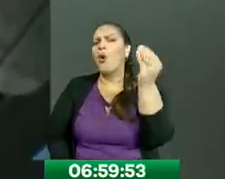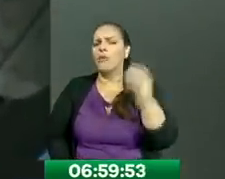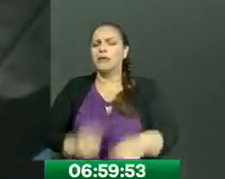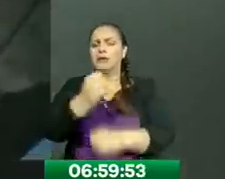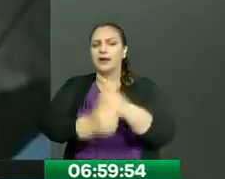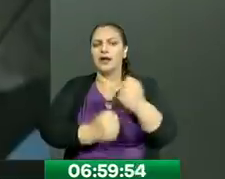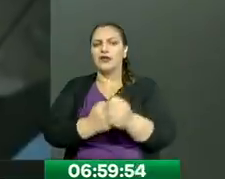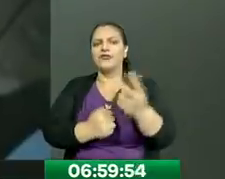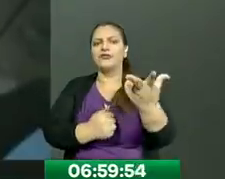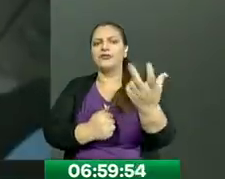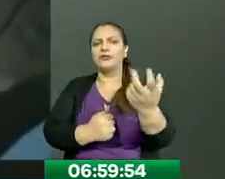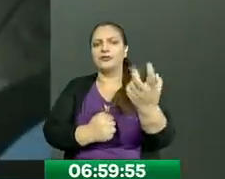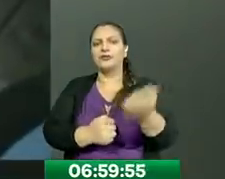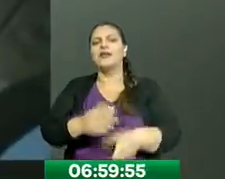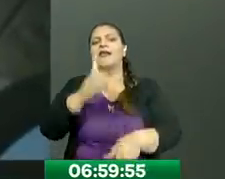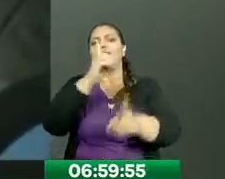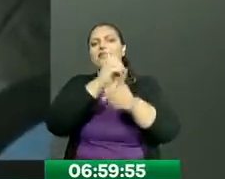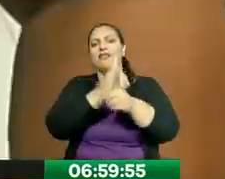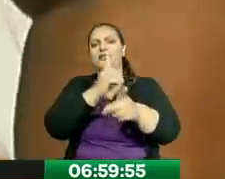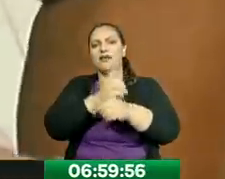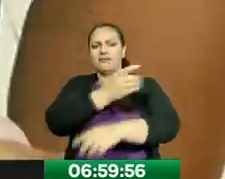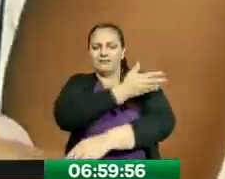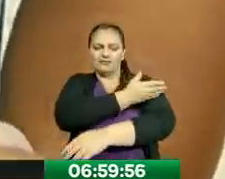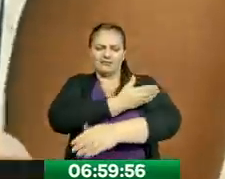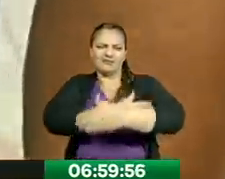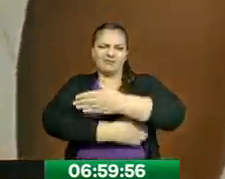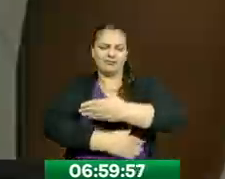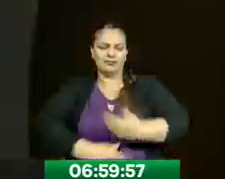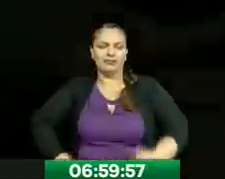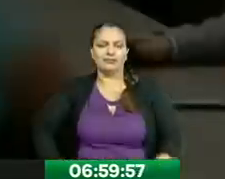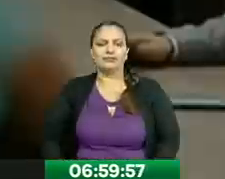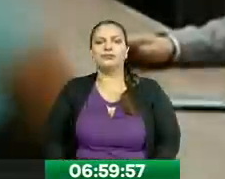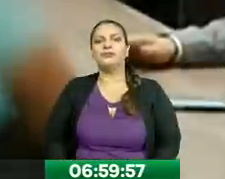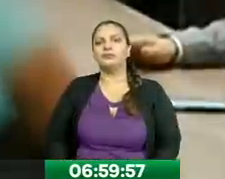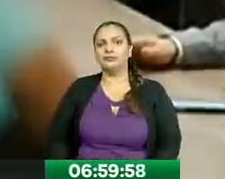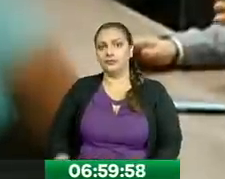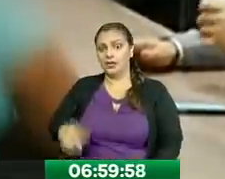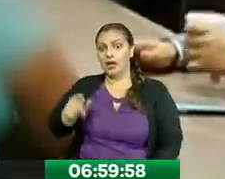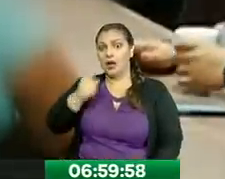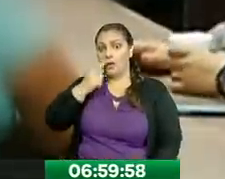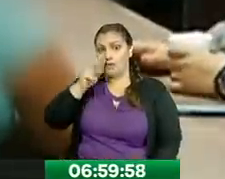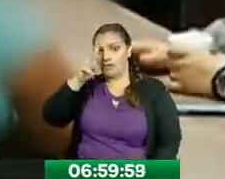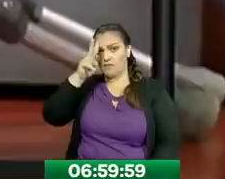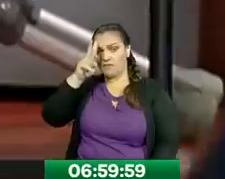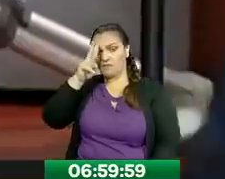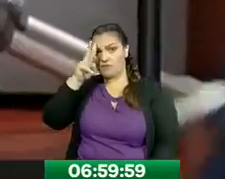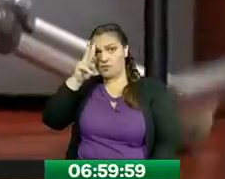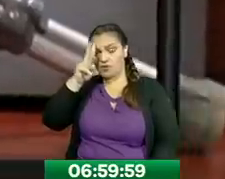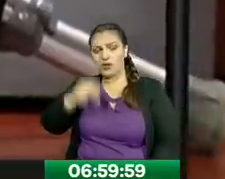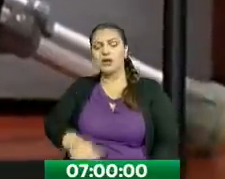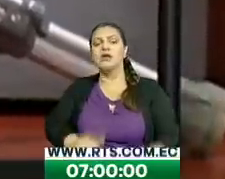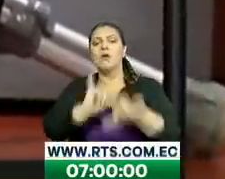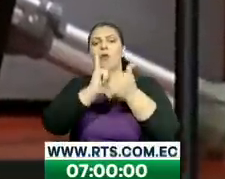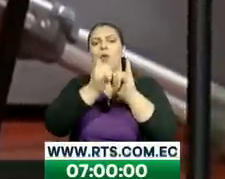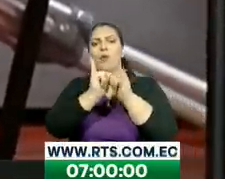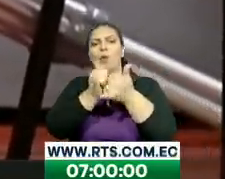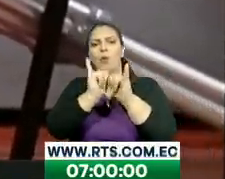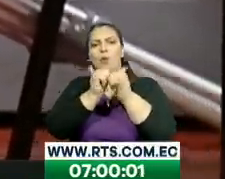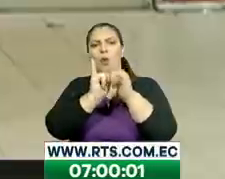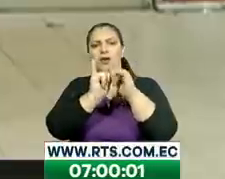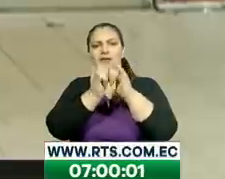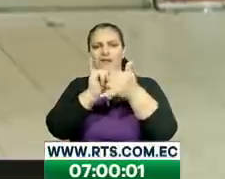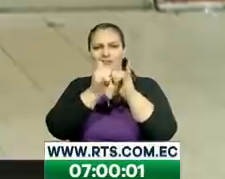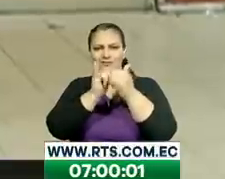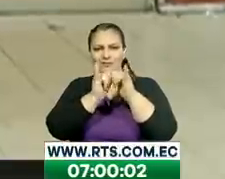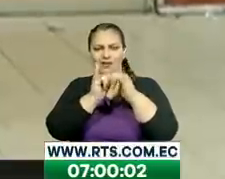recargas que le mande foto que esto que el otro día más curvarse la astuta acción de la madre de familia permitió que se captura el